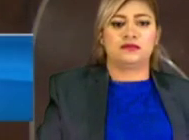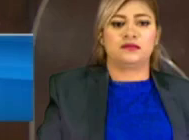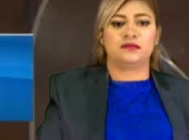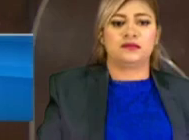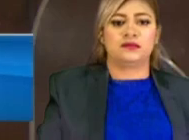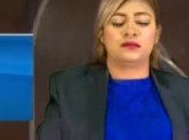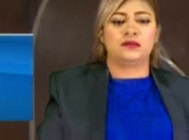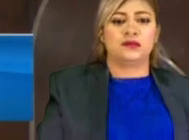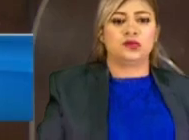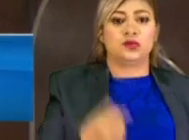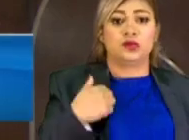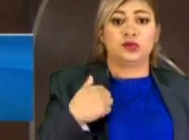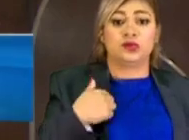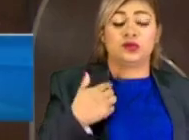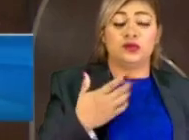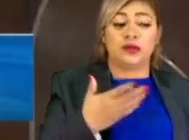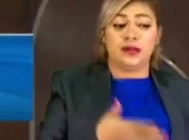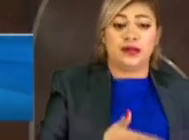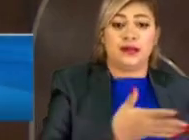Yo me comprometí en campaña